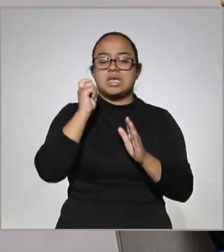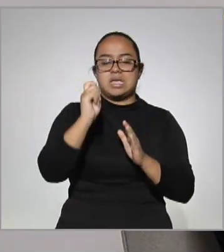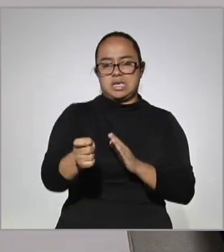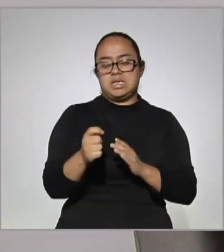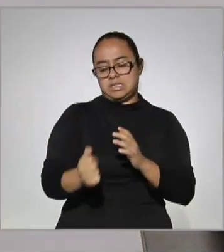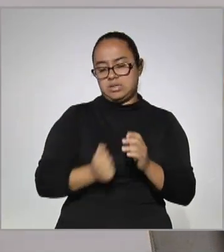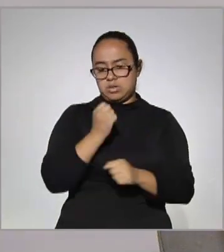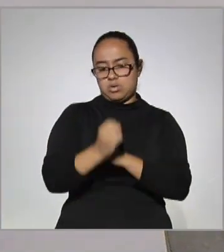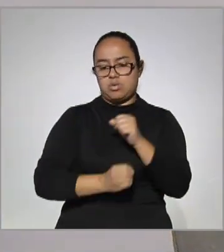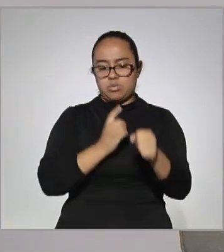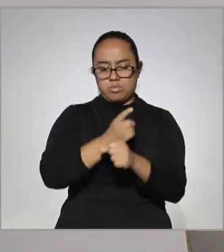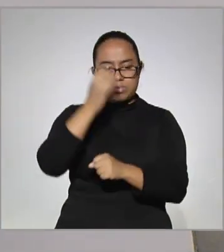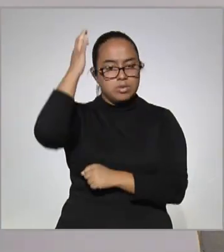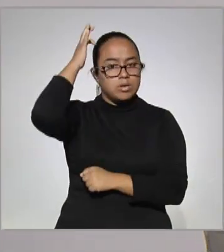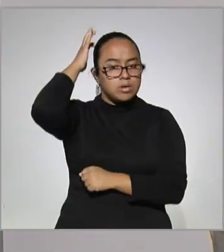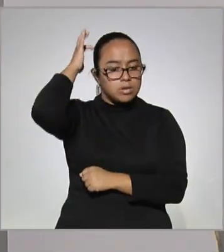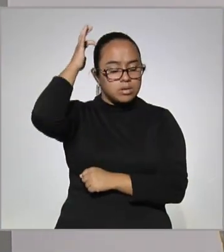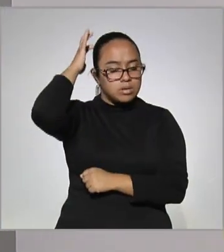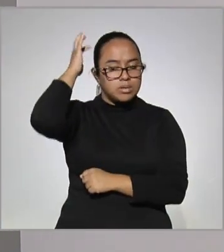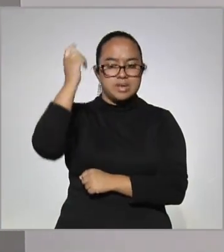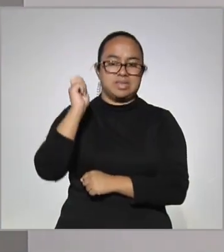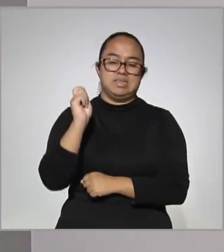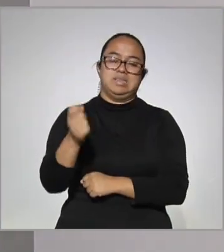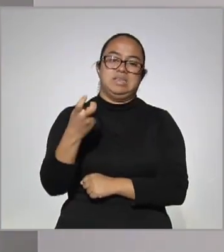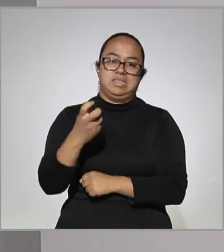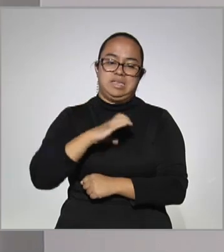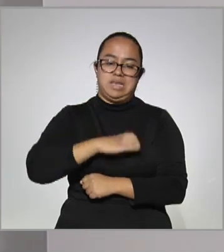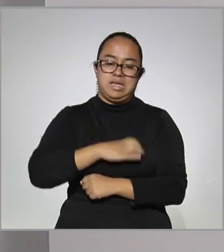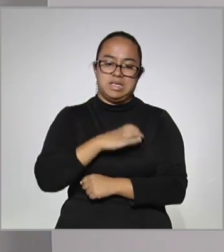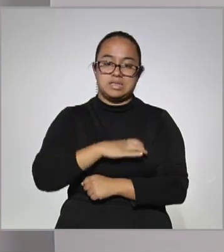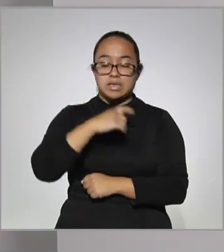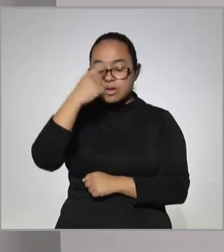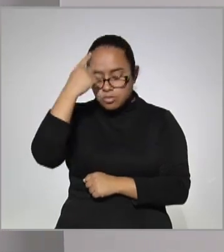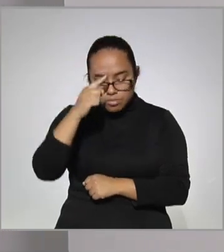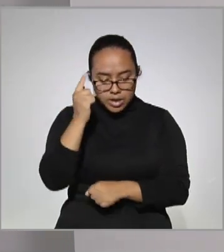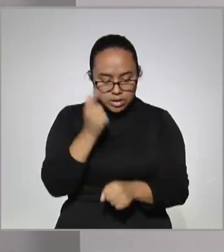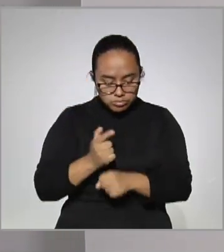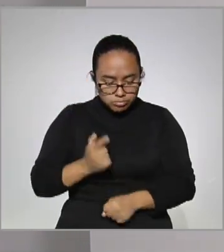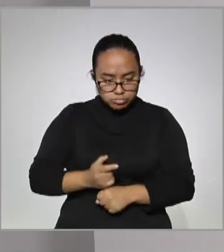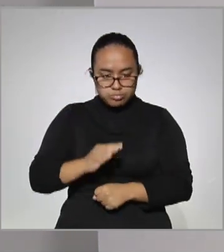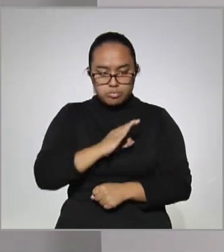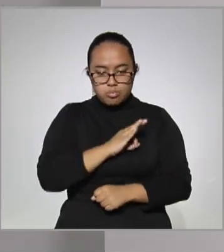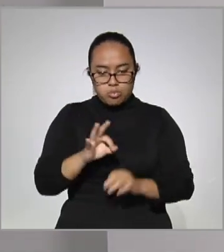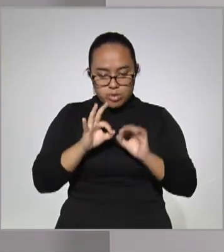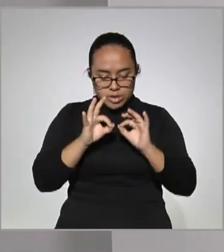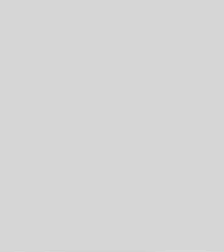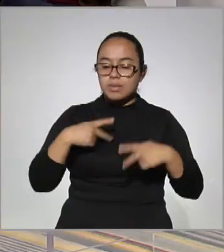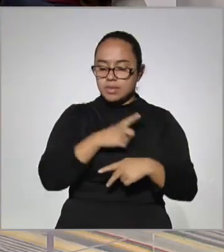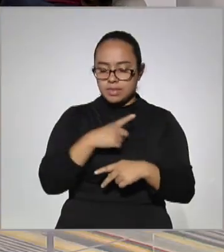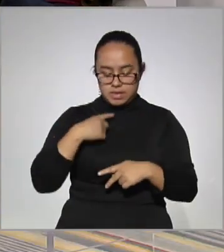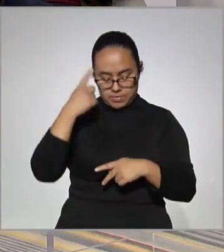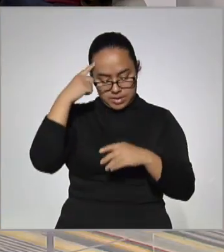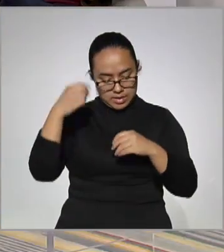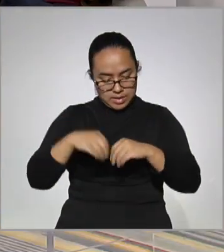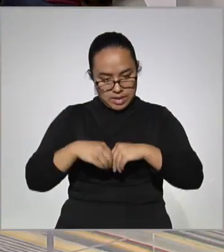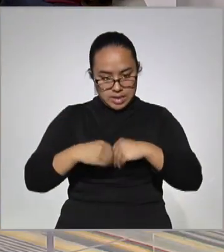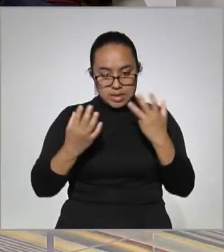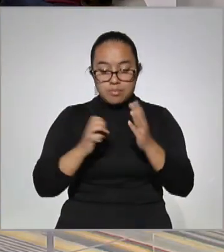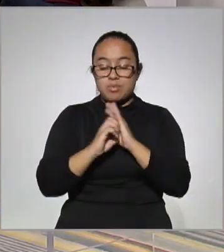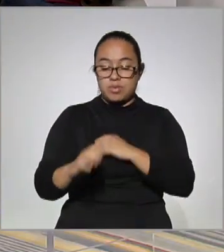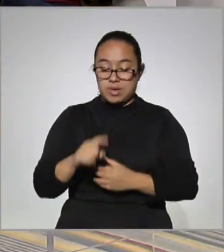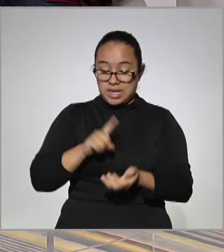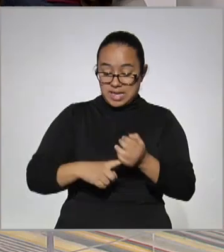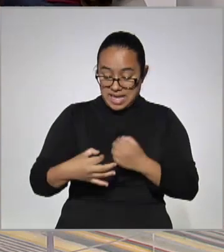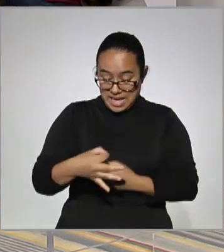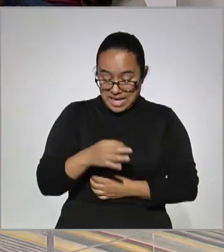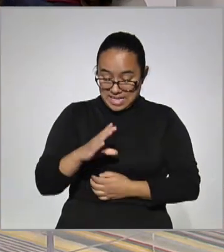que tenemos para este tipo de cáncer para poder hacer el diagnóstico de manera oportuna. Si una célula